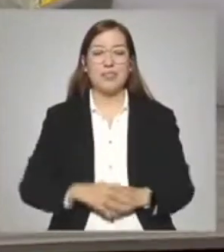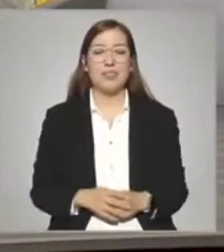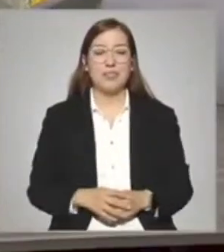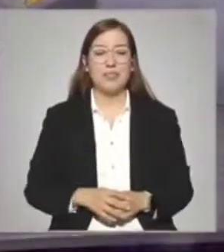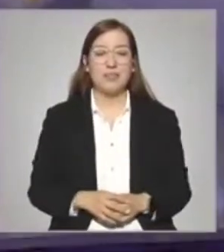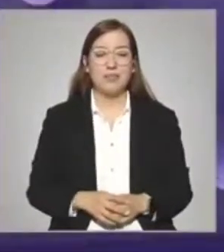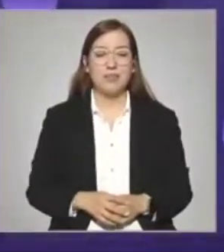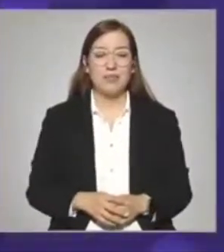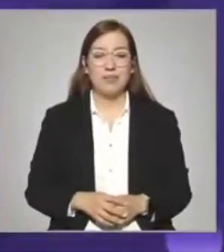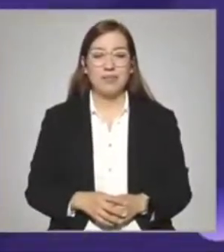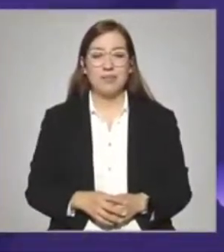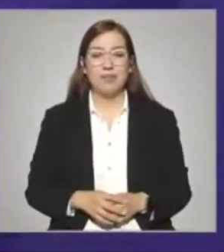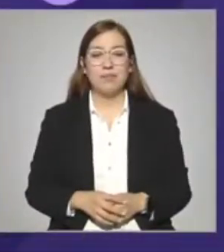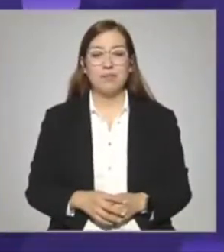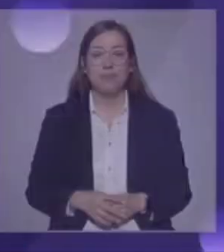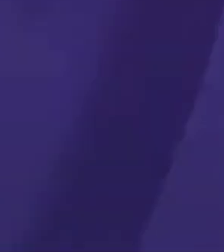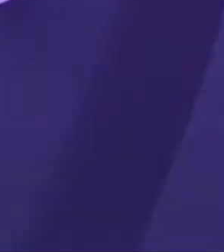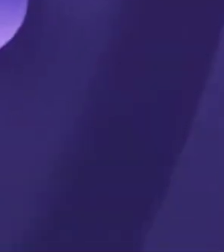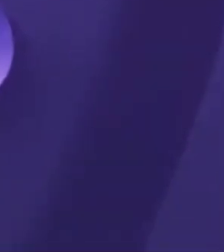Saludes.